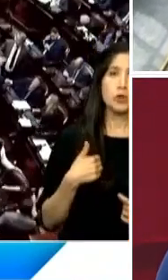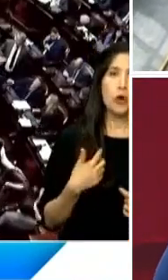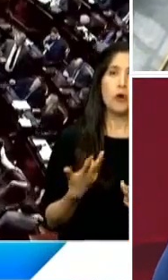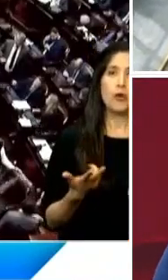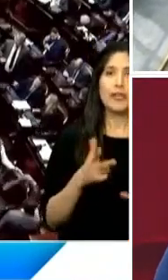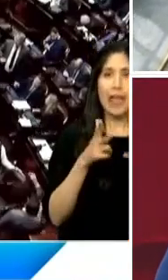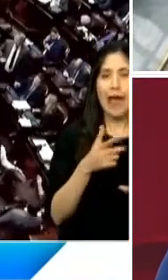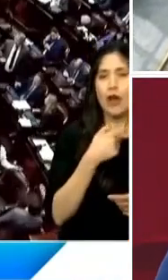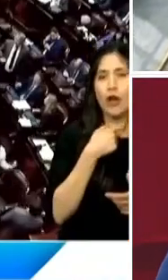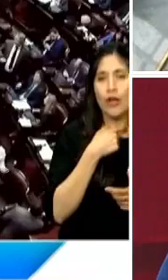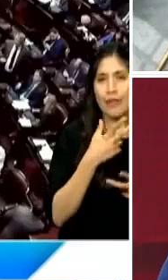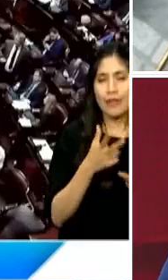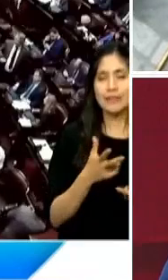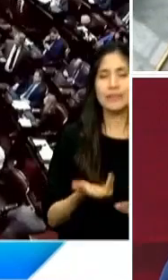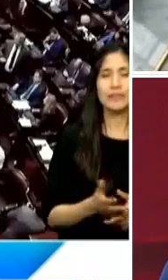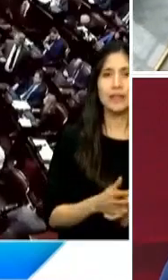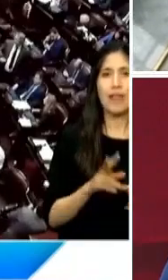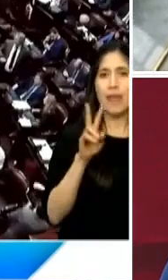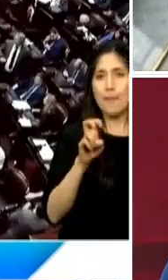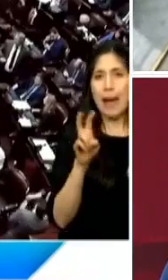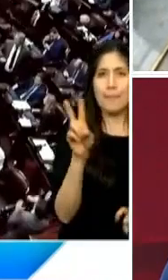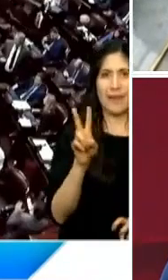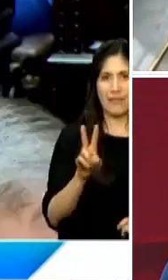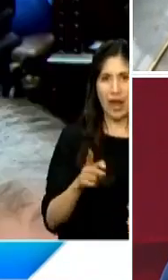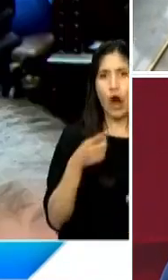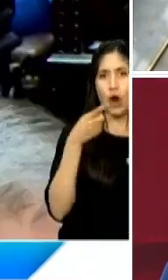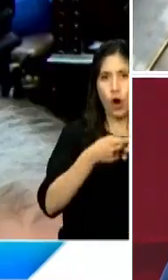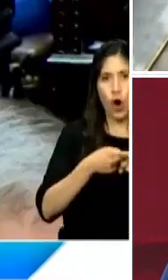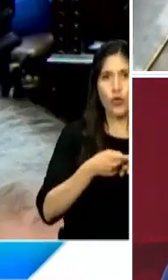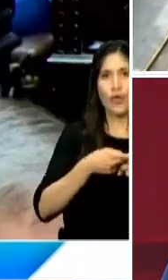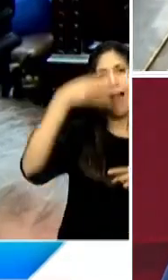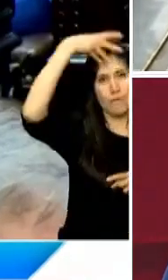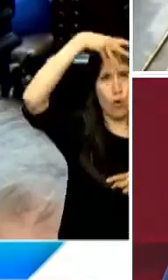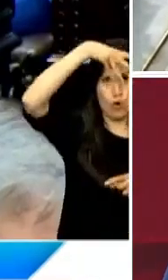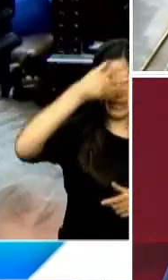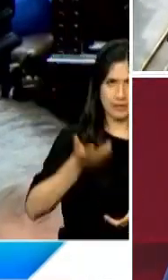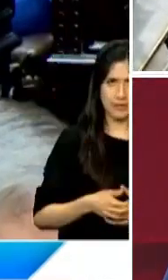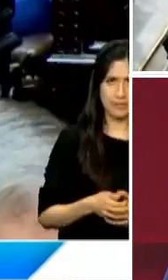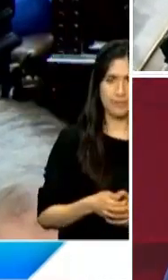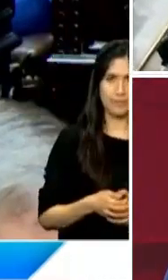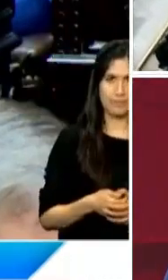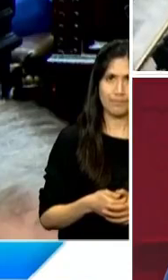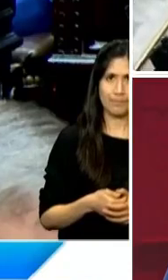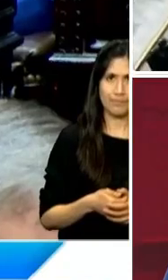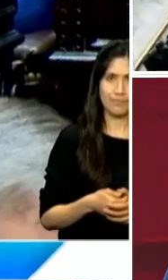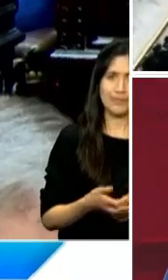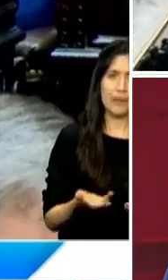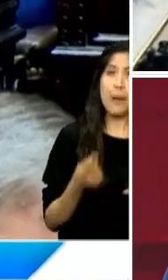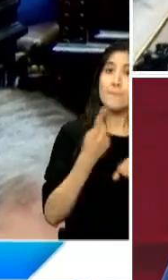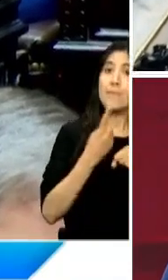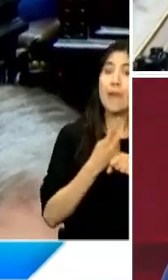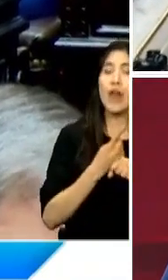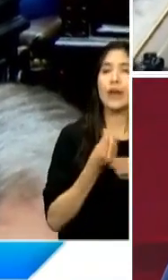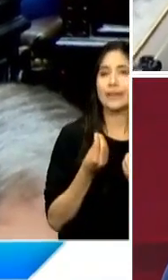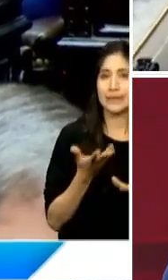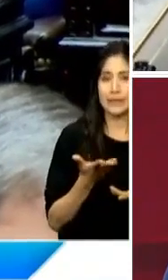el bono la jubilación va a quedar en 304.540 pesos con 23 centavos. Con